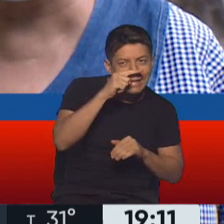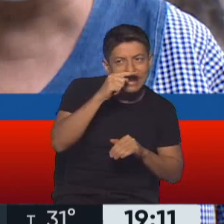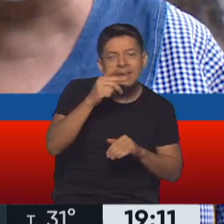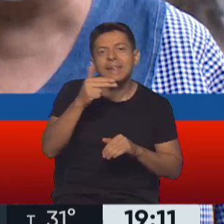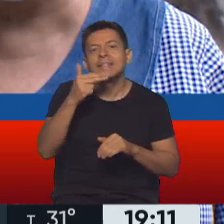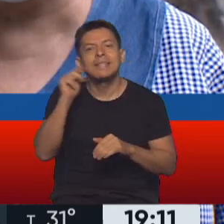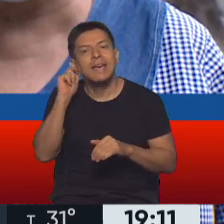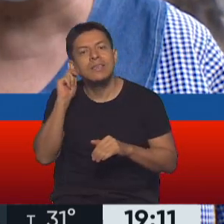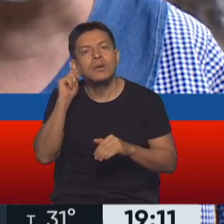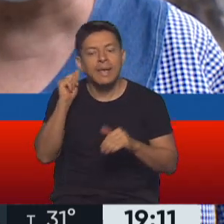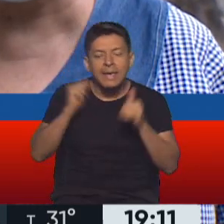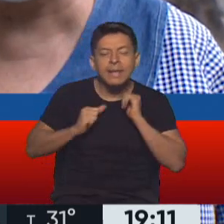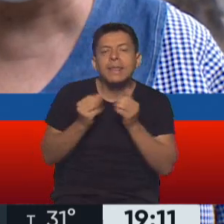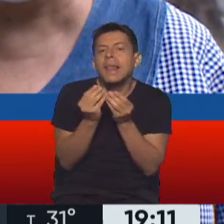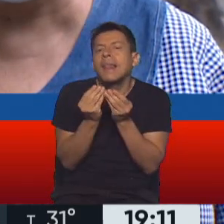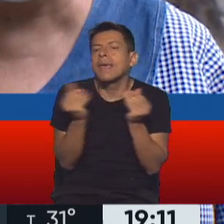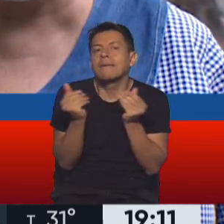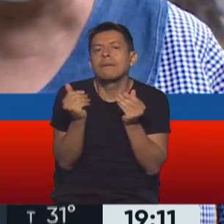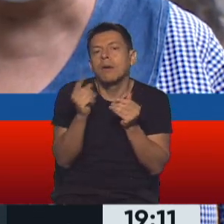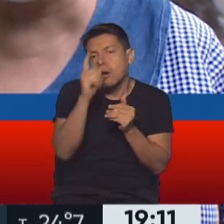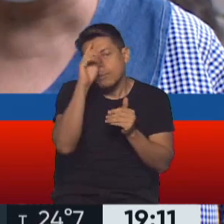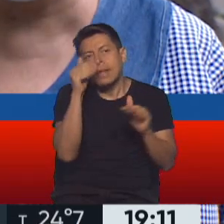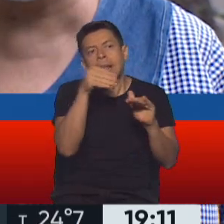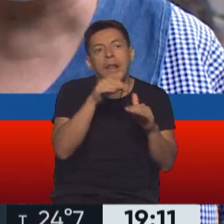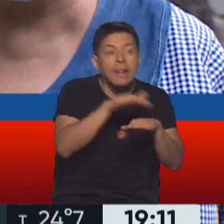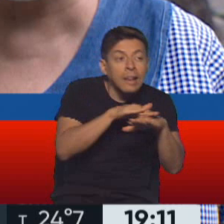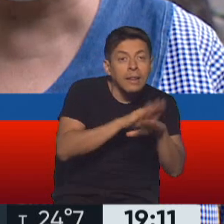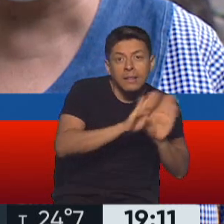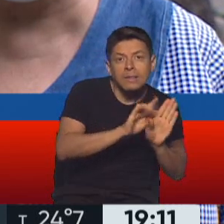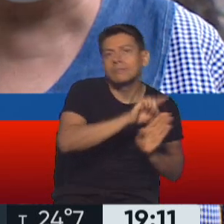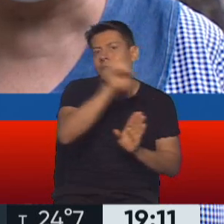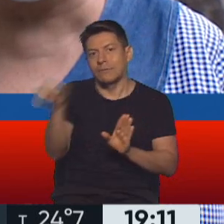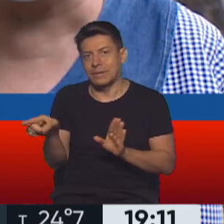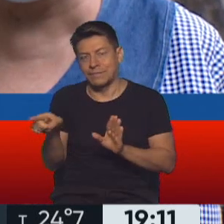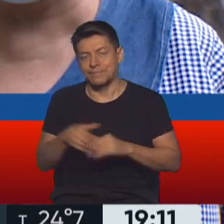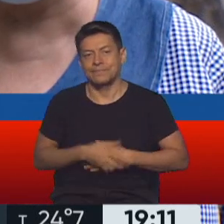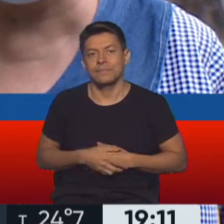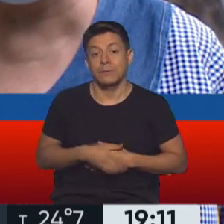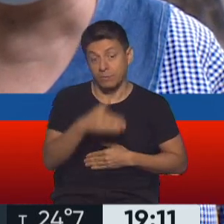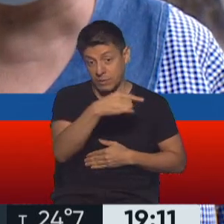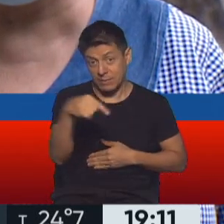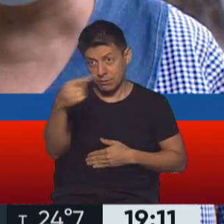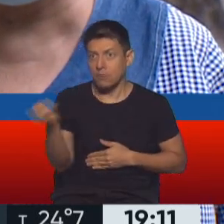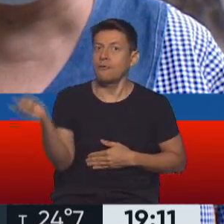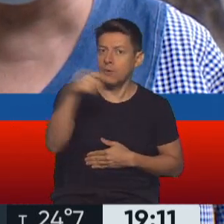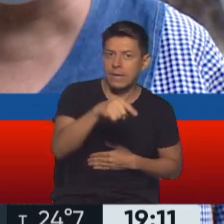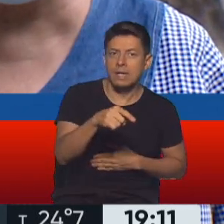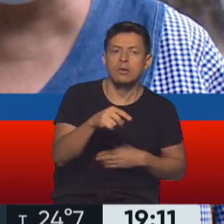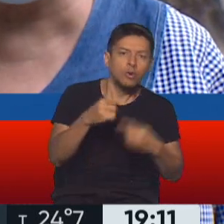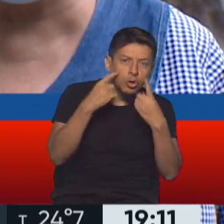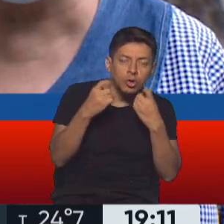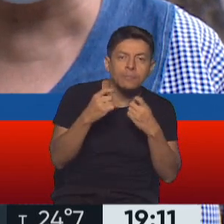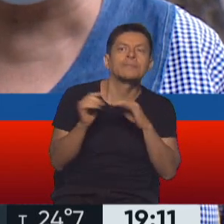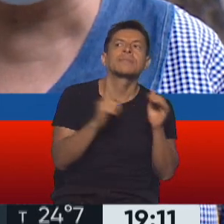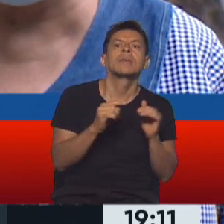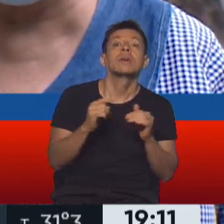por pirotecnia, son ambulatorios, van a regresar a consultorios externos en la semana. Y luego tuvimos un adulto